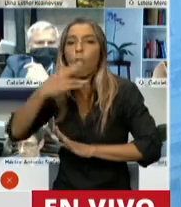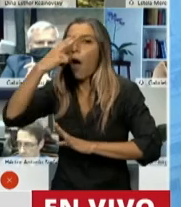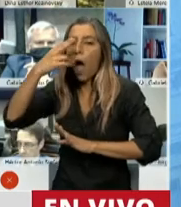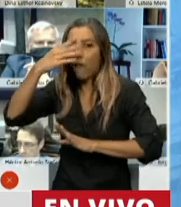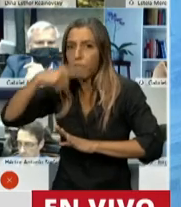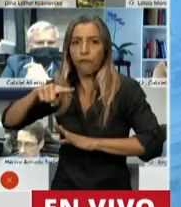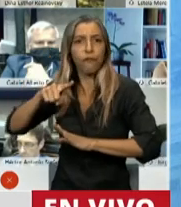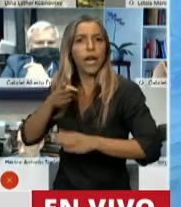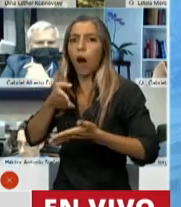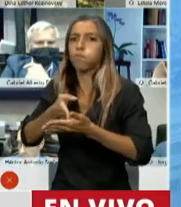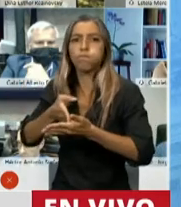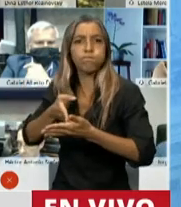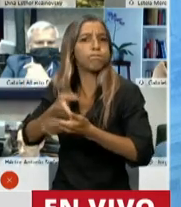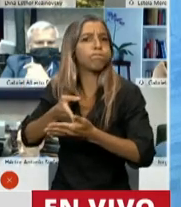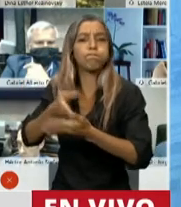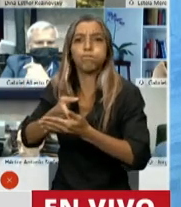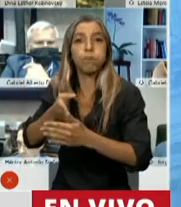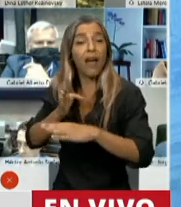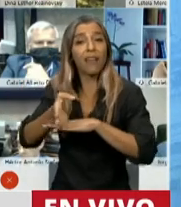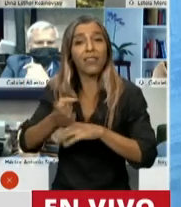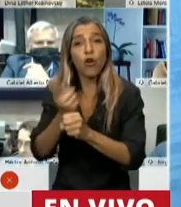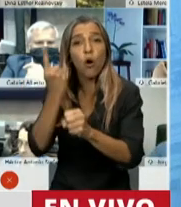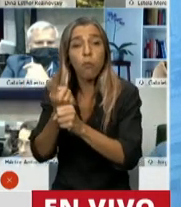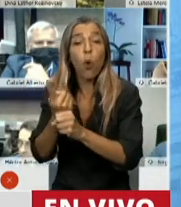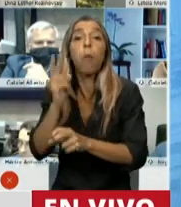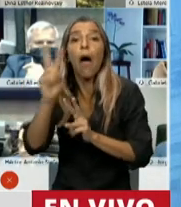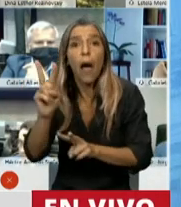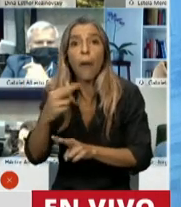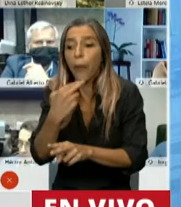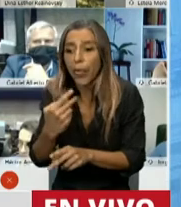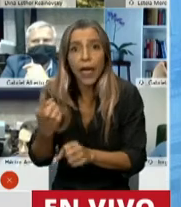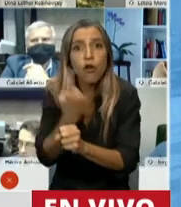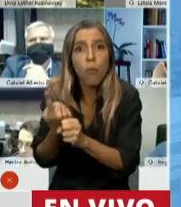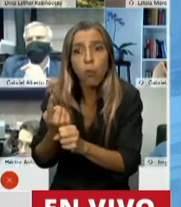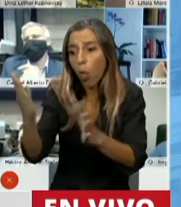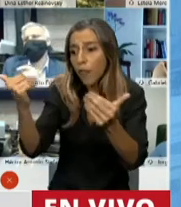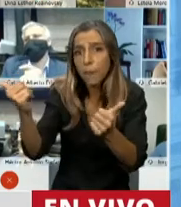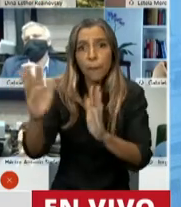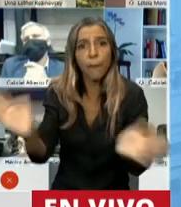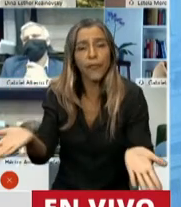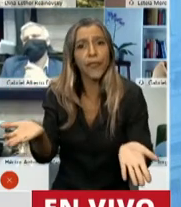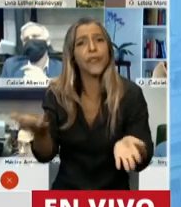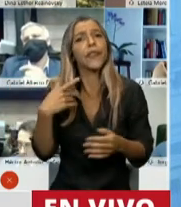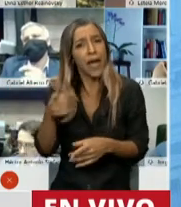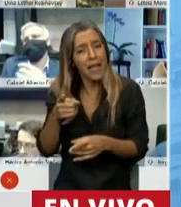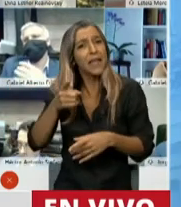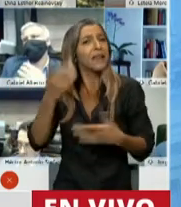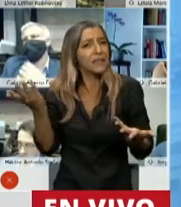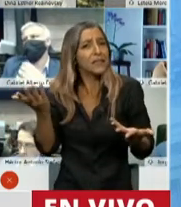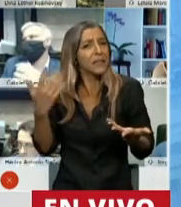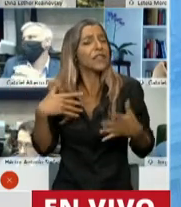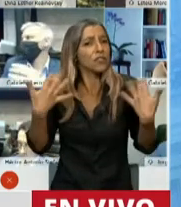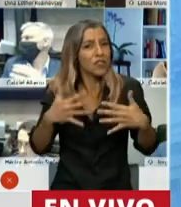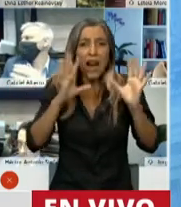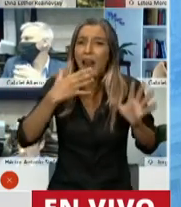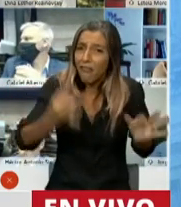tenía 23 años, era de Formosa, estaba trabajando en Córdoba. Fue uno de los tantos que perdieron el trabajo durante la